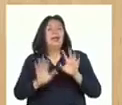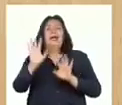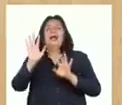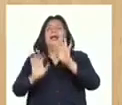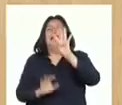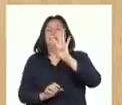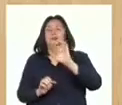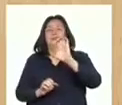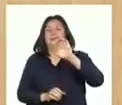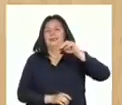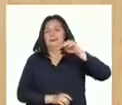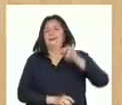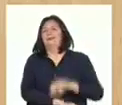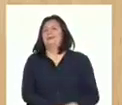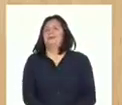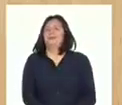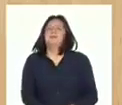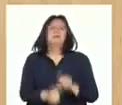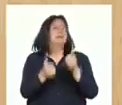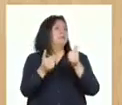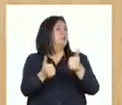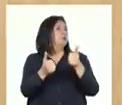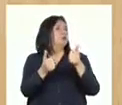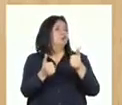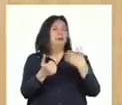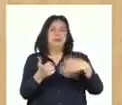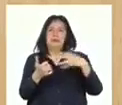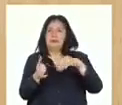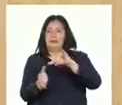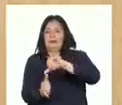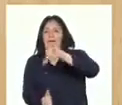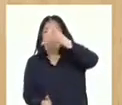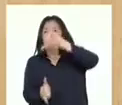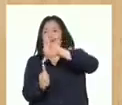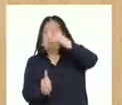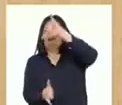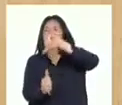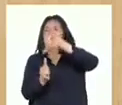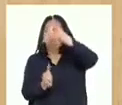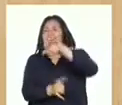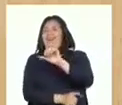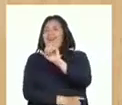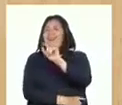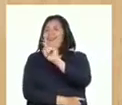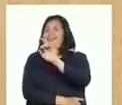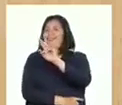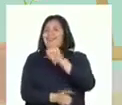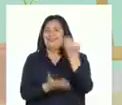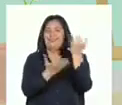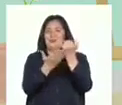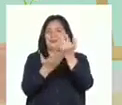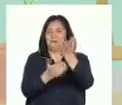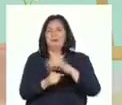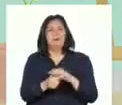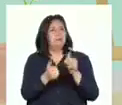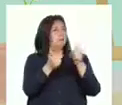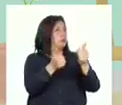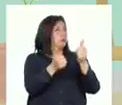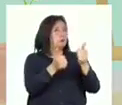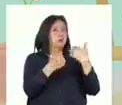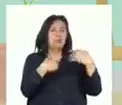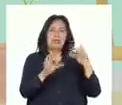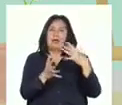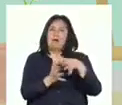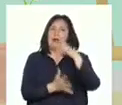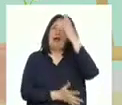14 centímetros de altura. Muy bien, hemos medido la altura del dibujo del dinosaurio. Muy bien, Daniel,